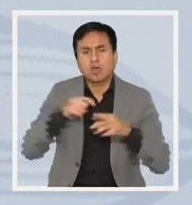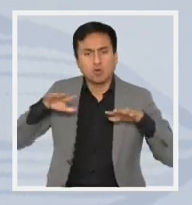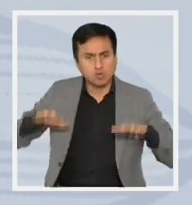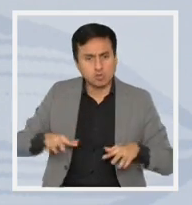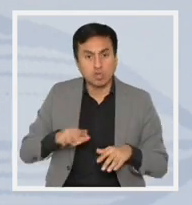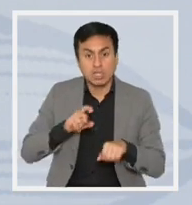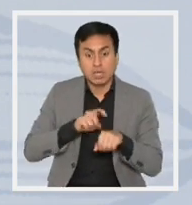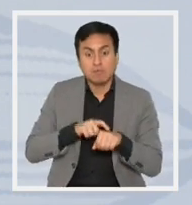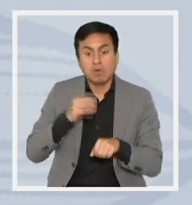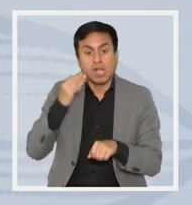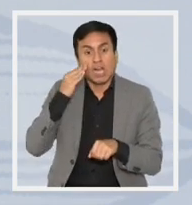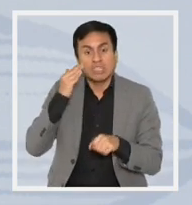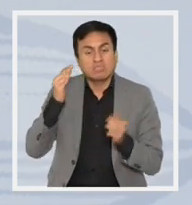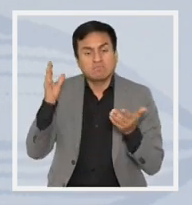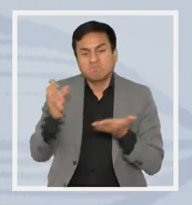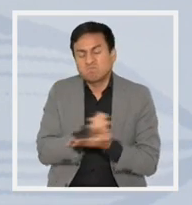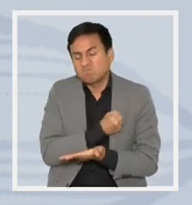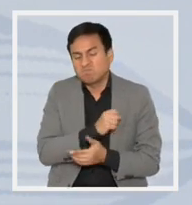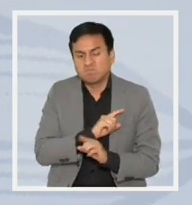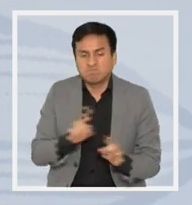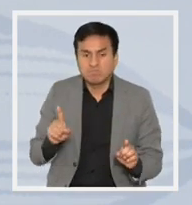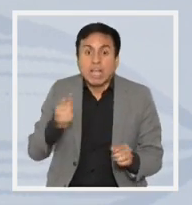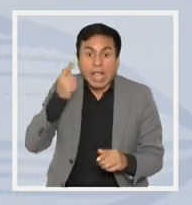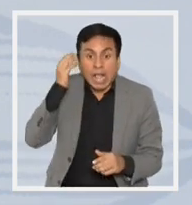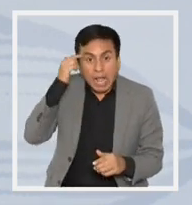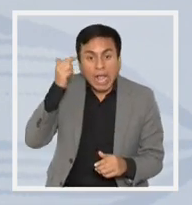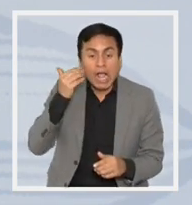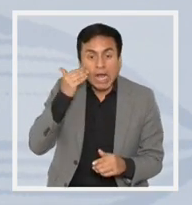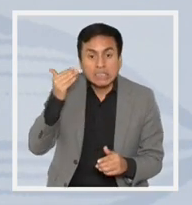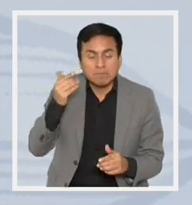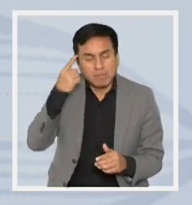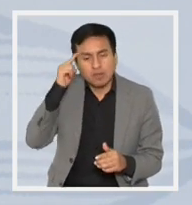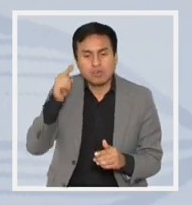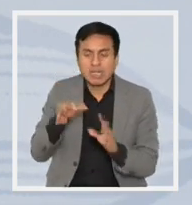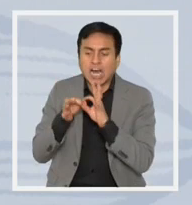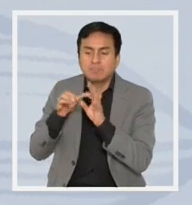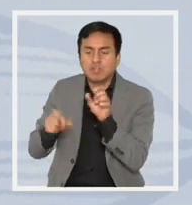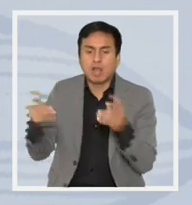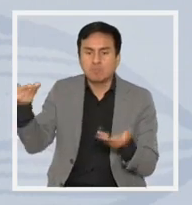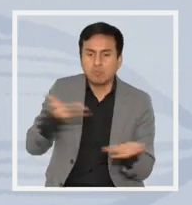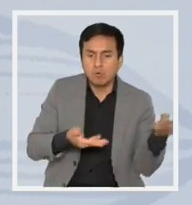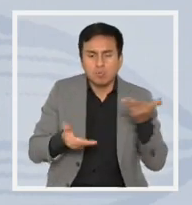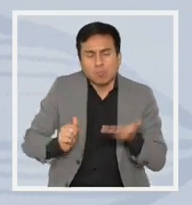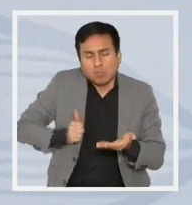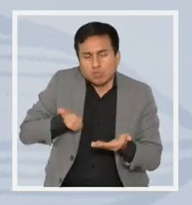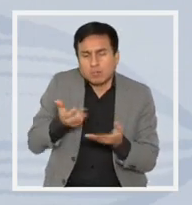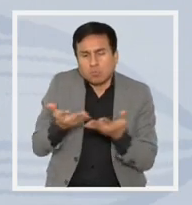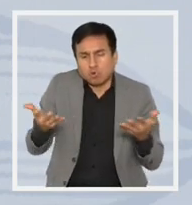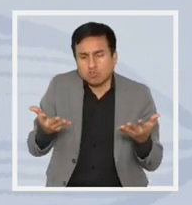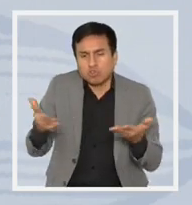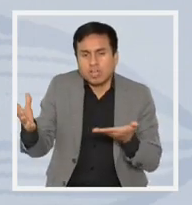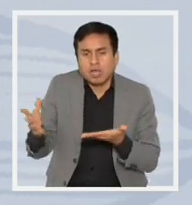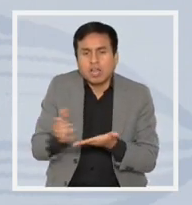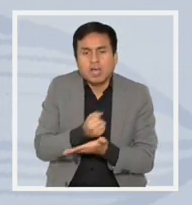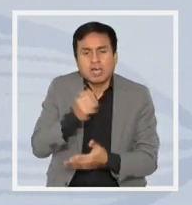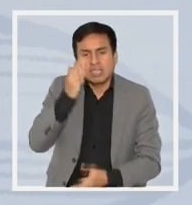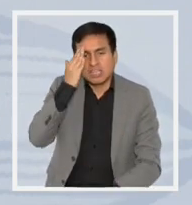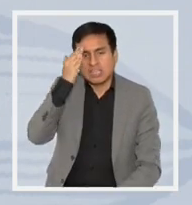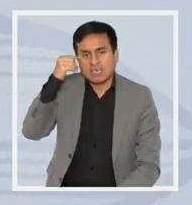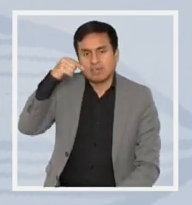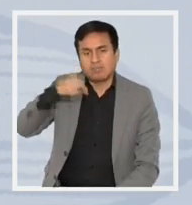En algunos momentos pensamos que se caía. Pero gracias a que todos pusieron de su parte y mucha voluntad, logramos llegar al día de